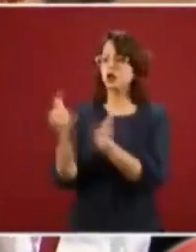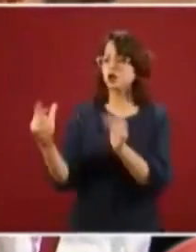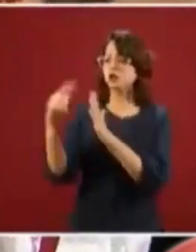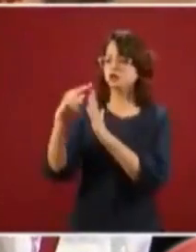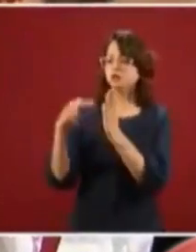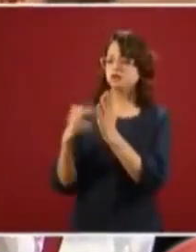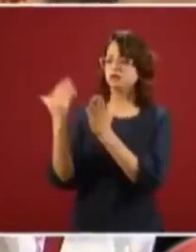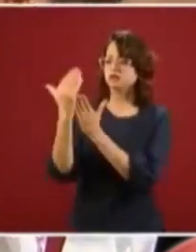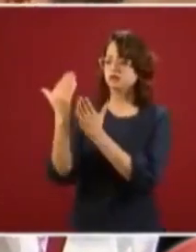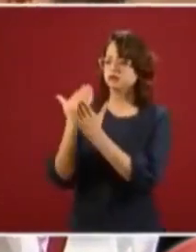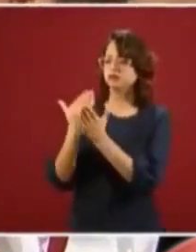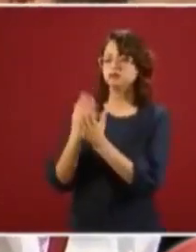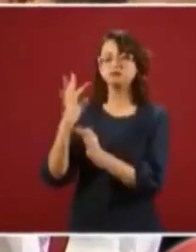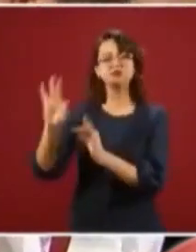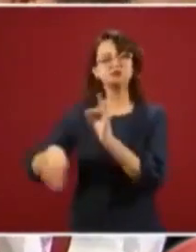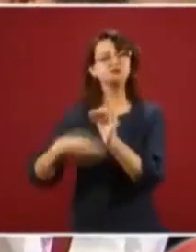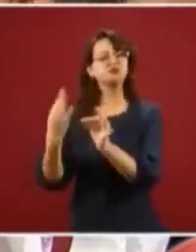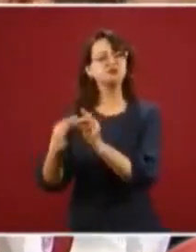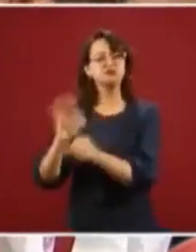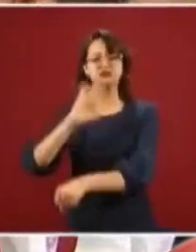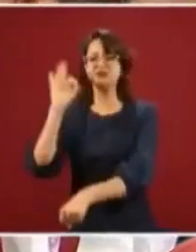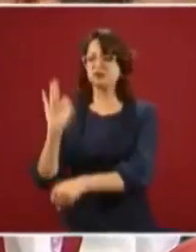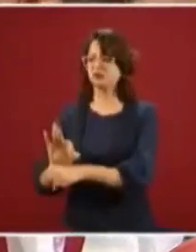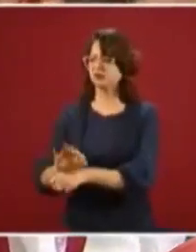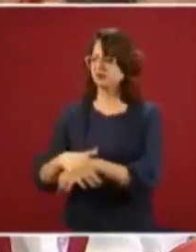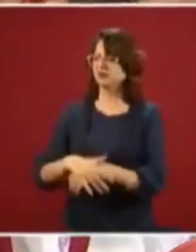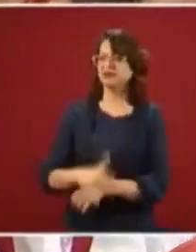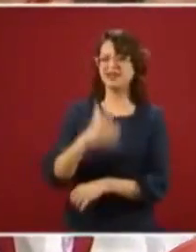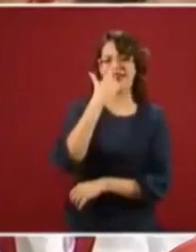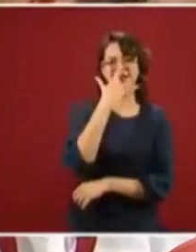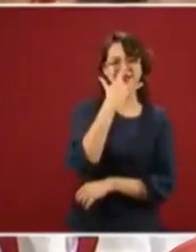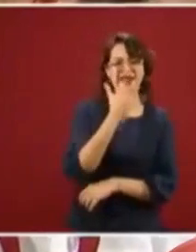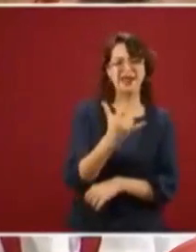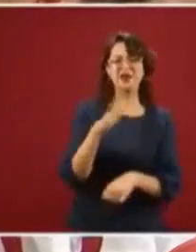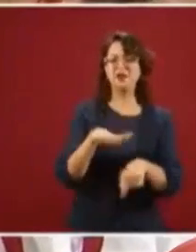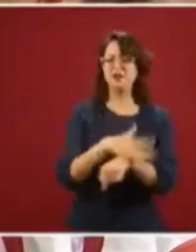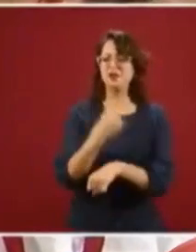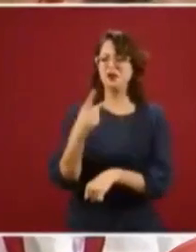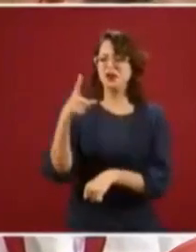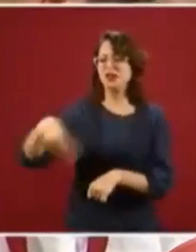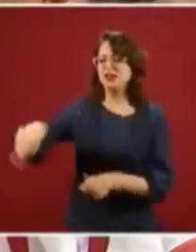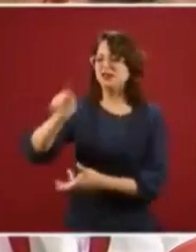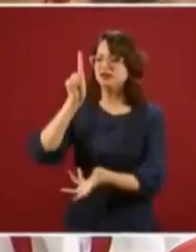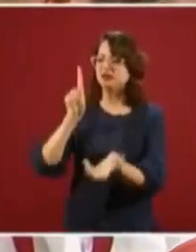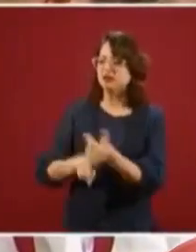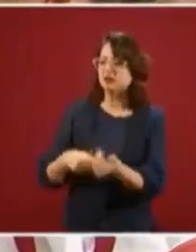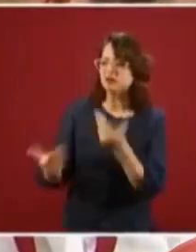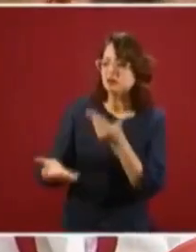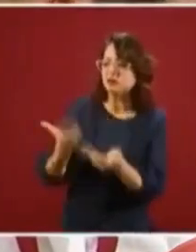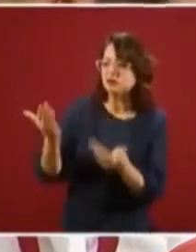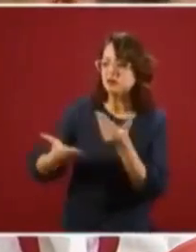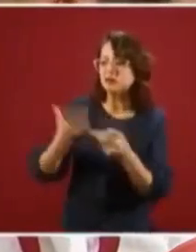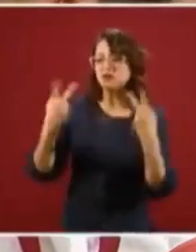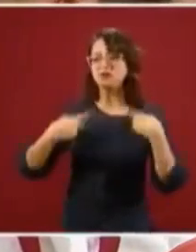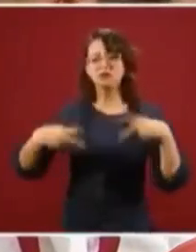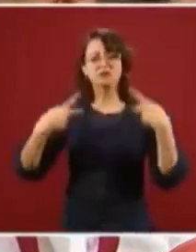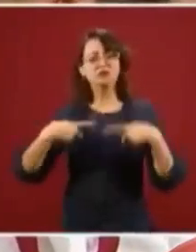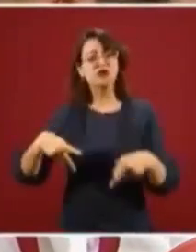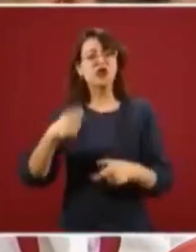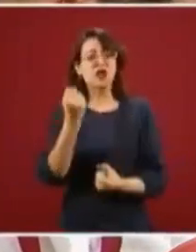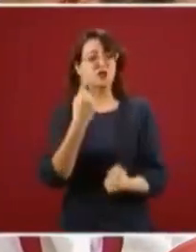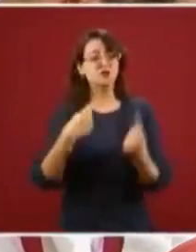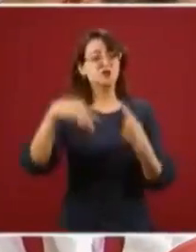extrañeza ya que las tendencias de la evolución de sus asambleas y afiliados indicaban un rotundo fracaso? Corren versiones de que hubo fraude y otras de